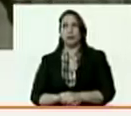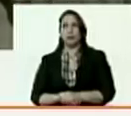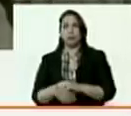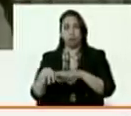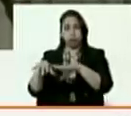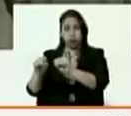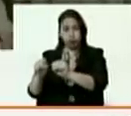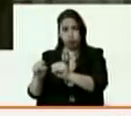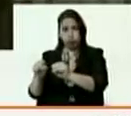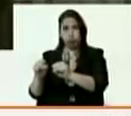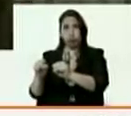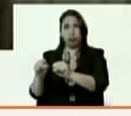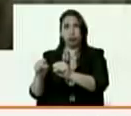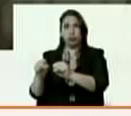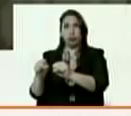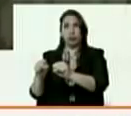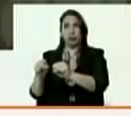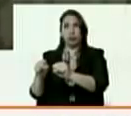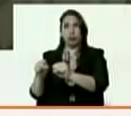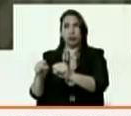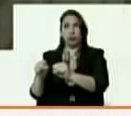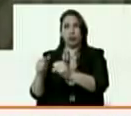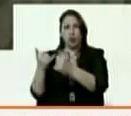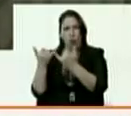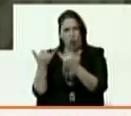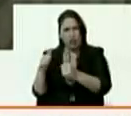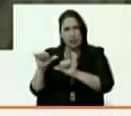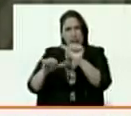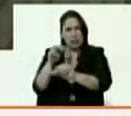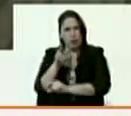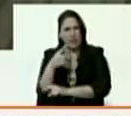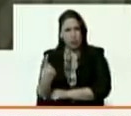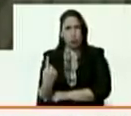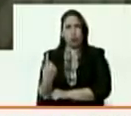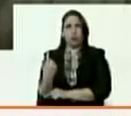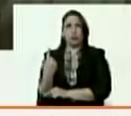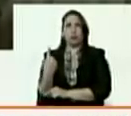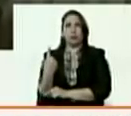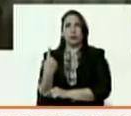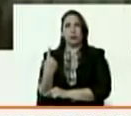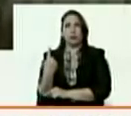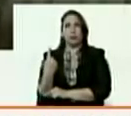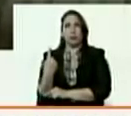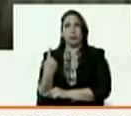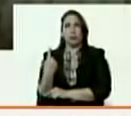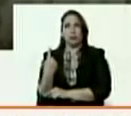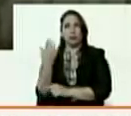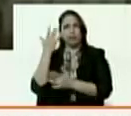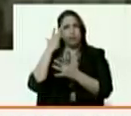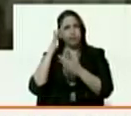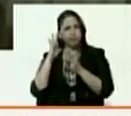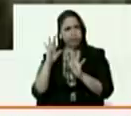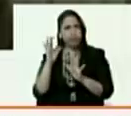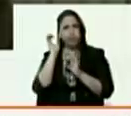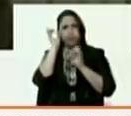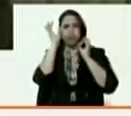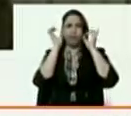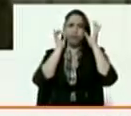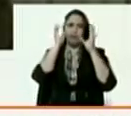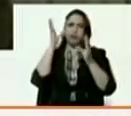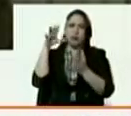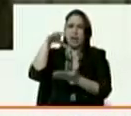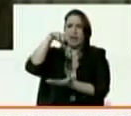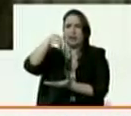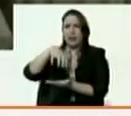intervencionista en pleno siglo XXI, tratando de crear un